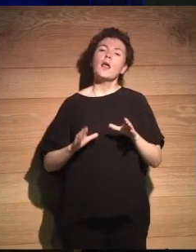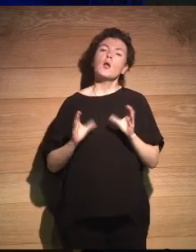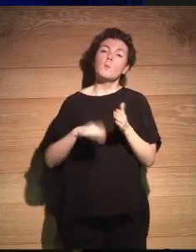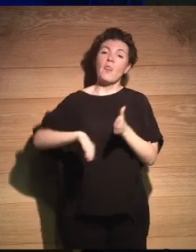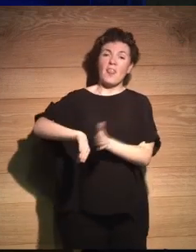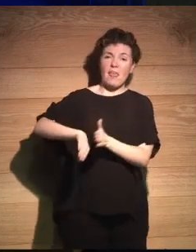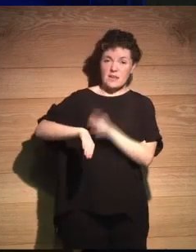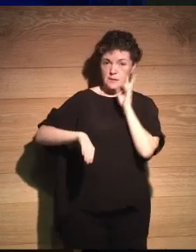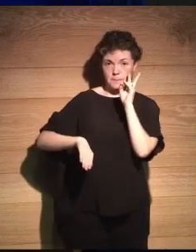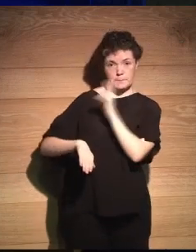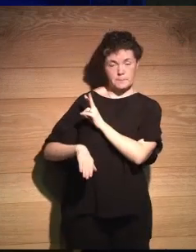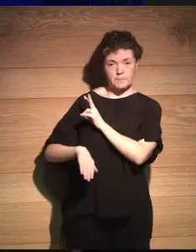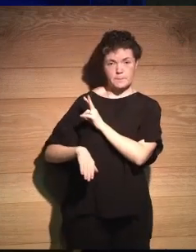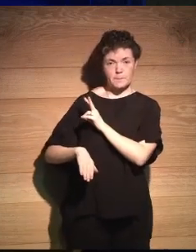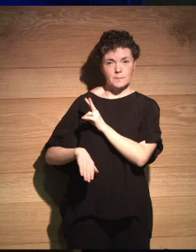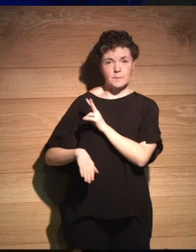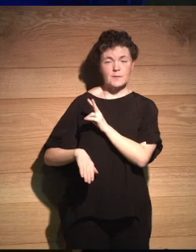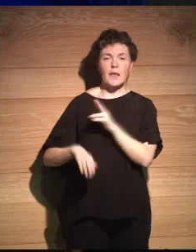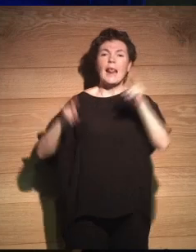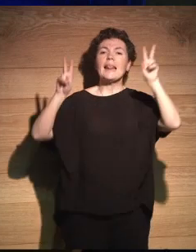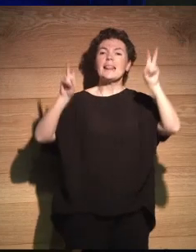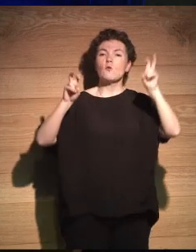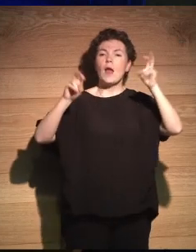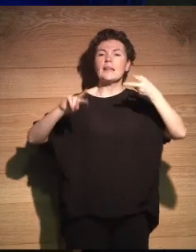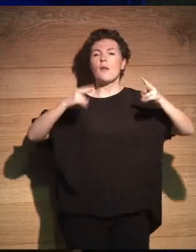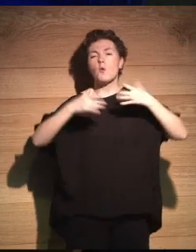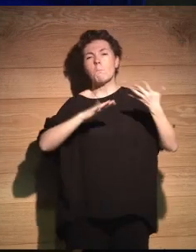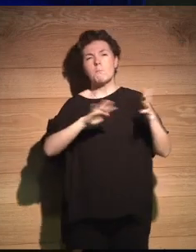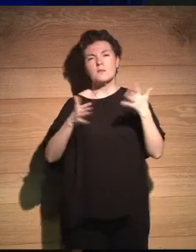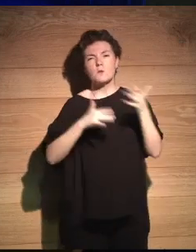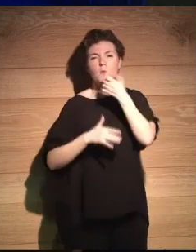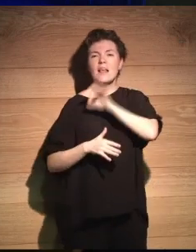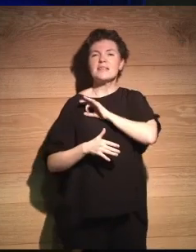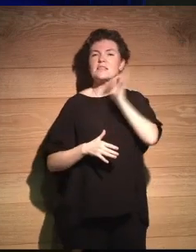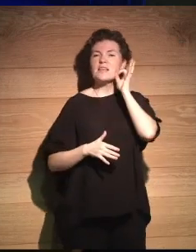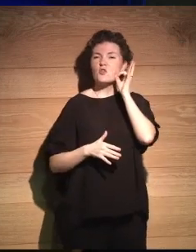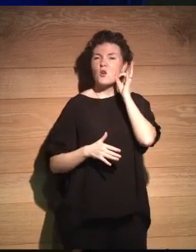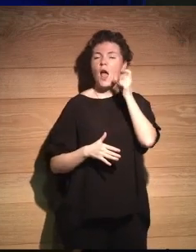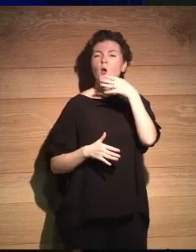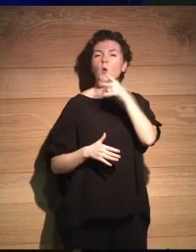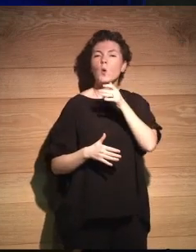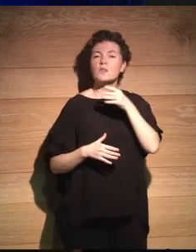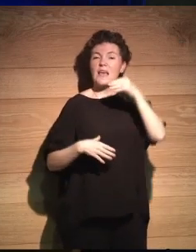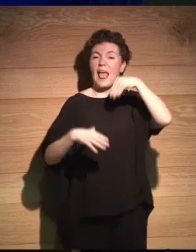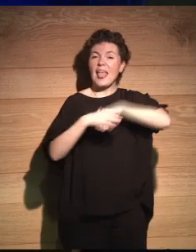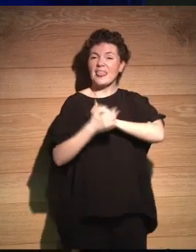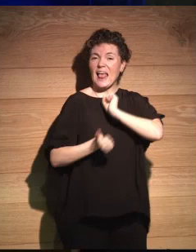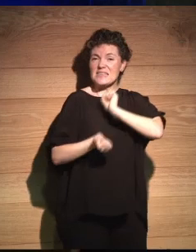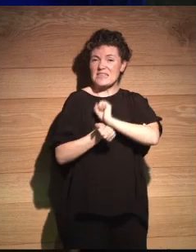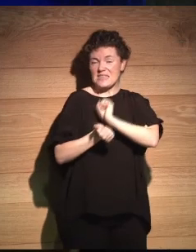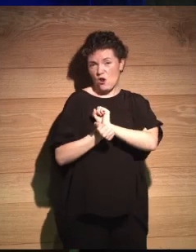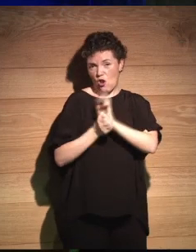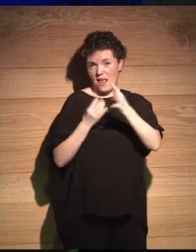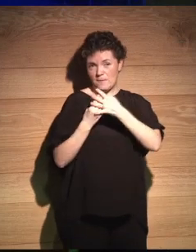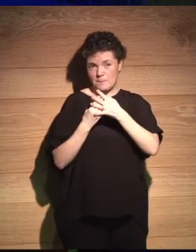como aquí es el caso, el titular se puede traducir más o menos: la señora Kulcha entra en Chirona. Es bastante